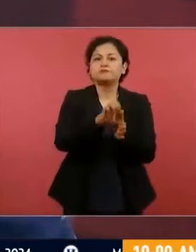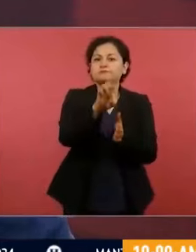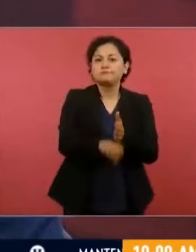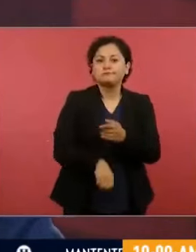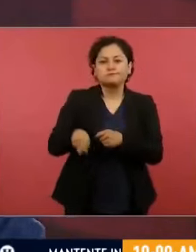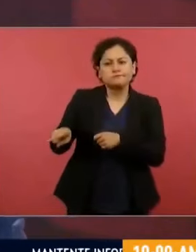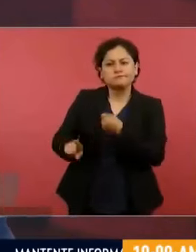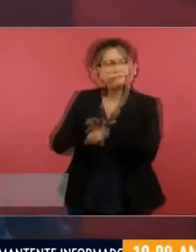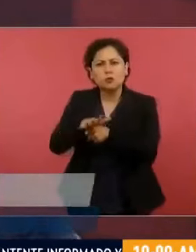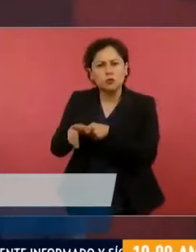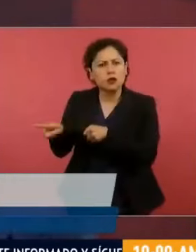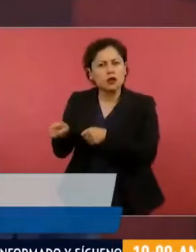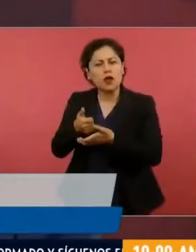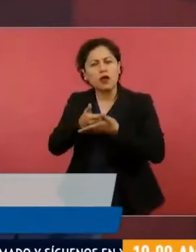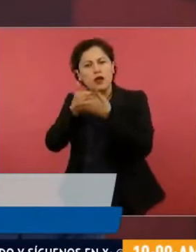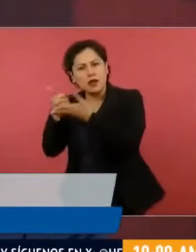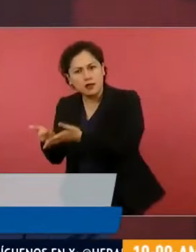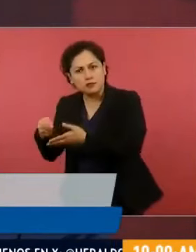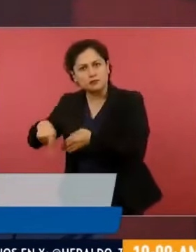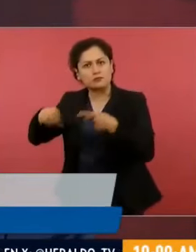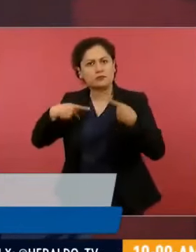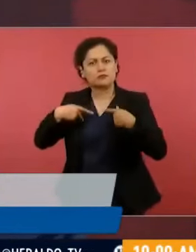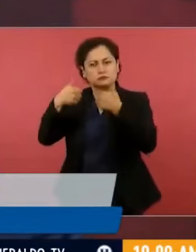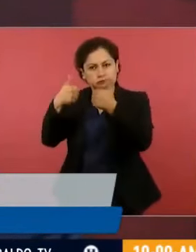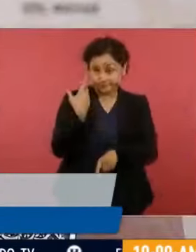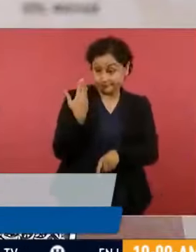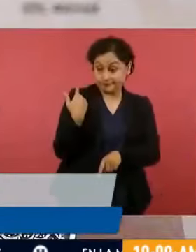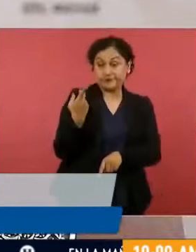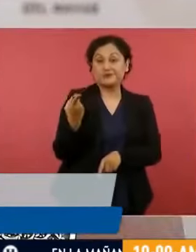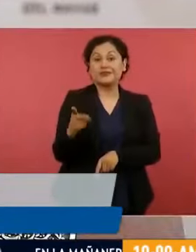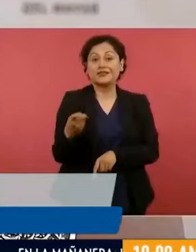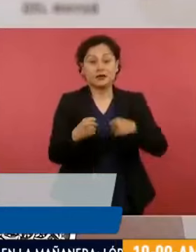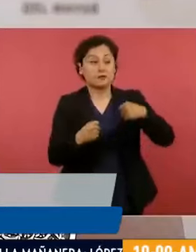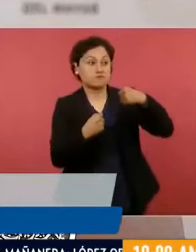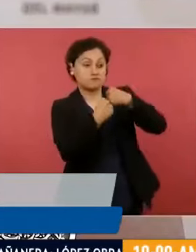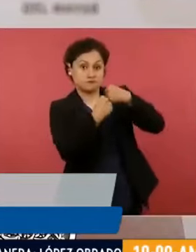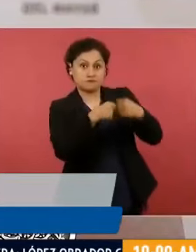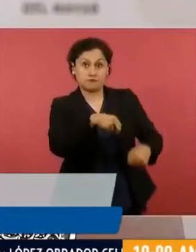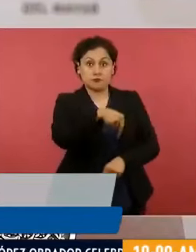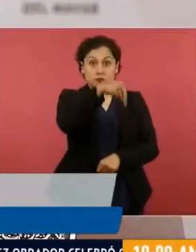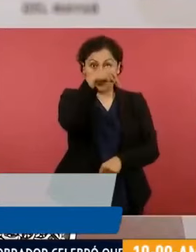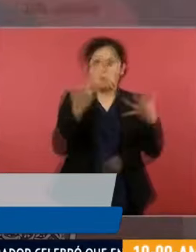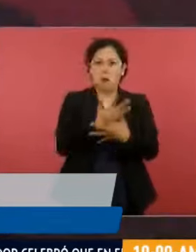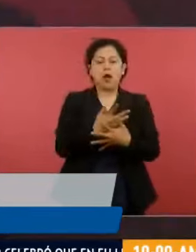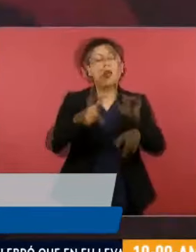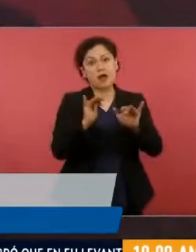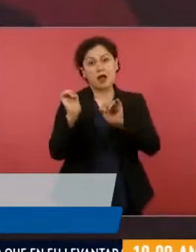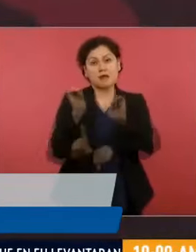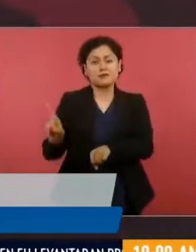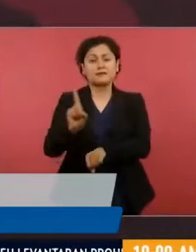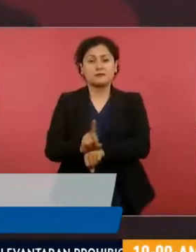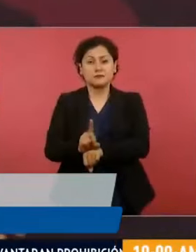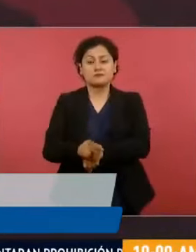Tuvimos una crisis en la frontera norte en diciembre de 12.000 migrantes diarios